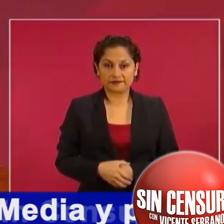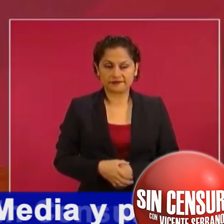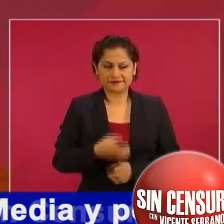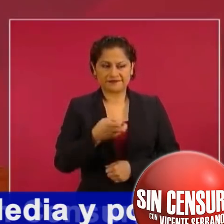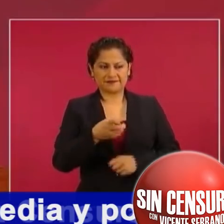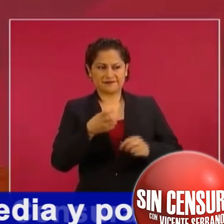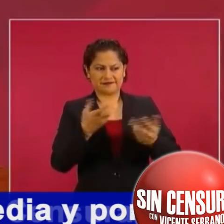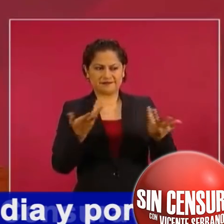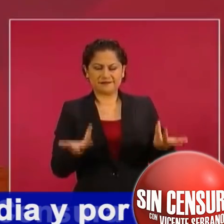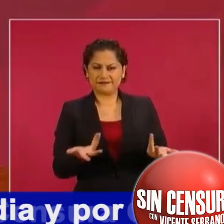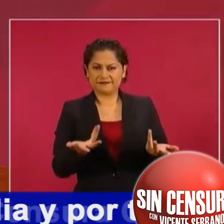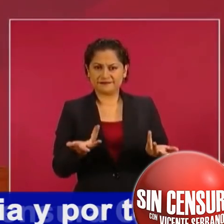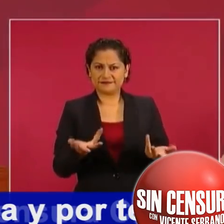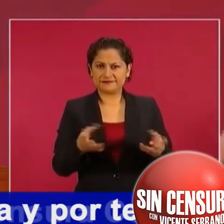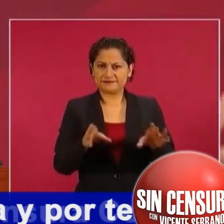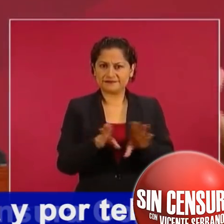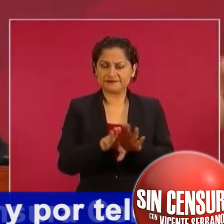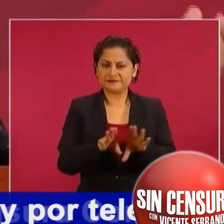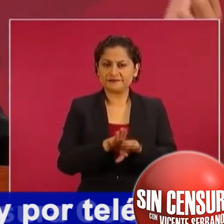Entonces,